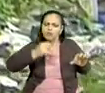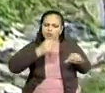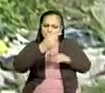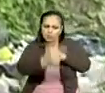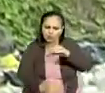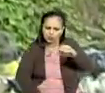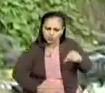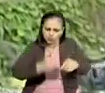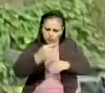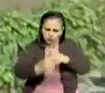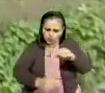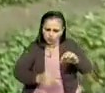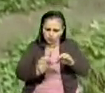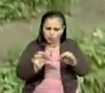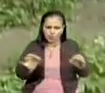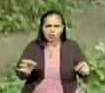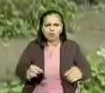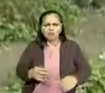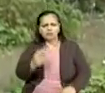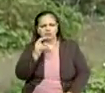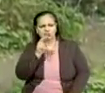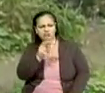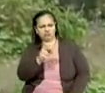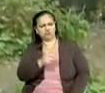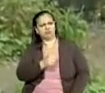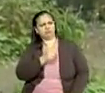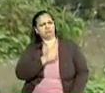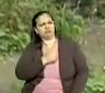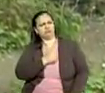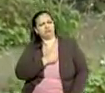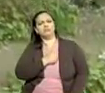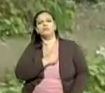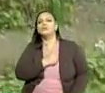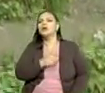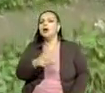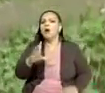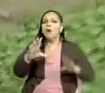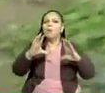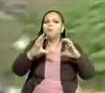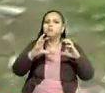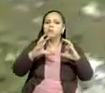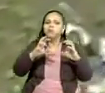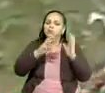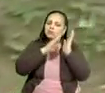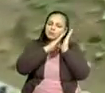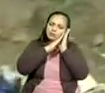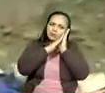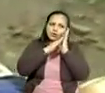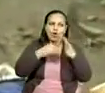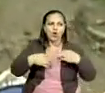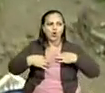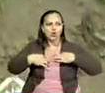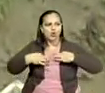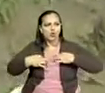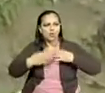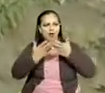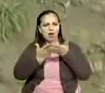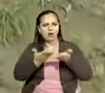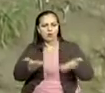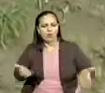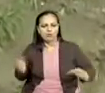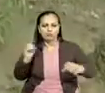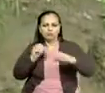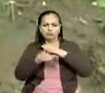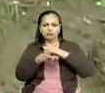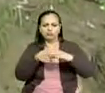adentro, traen todo tipo de basura, duermen, más acá tienen colchones, tienen ropa y otros objetos que hay que ver de dónde los